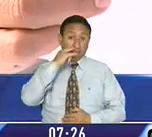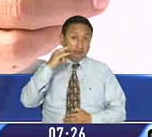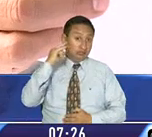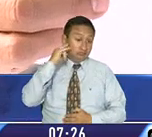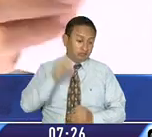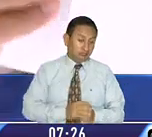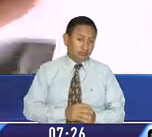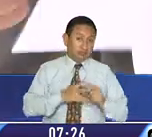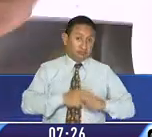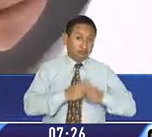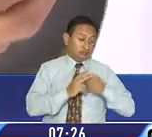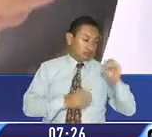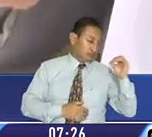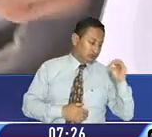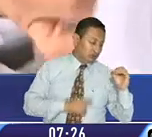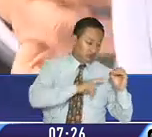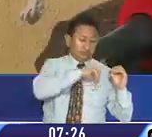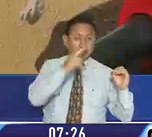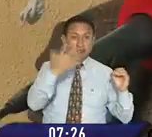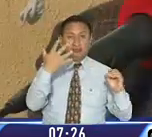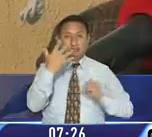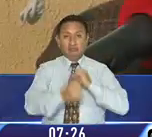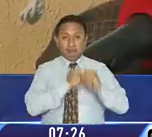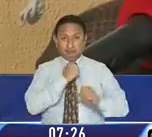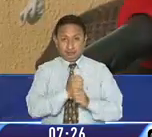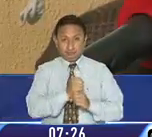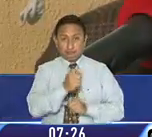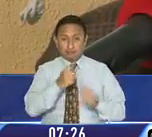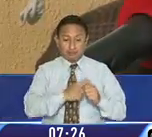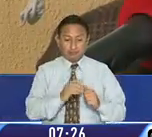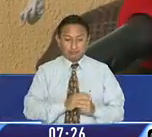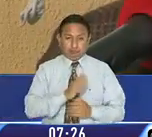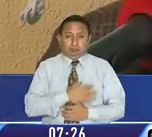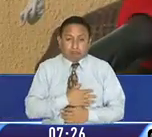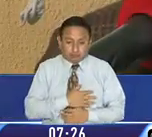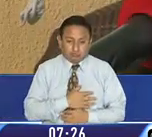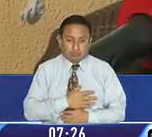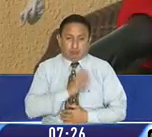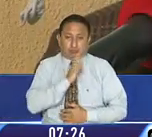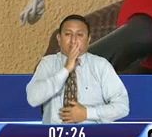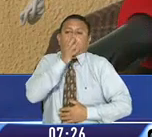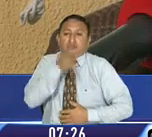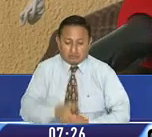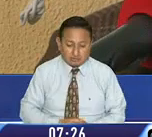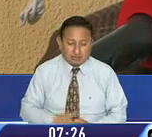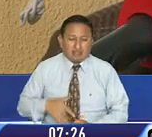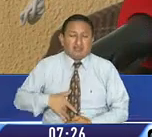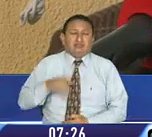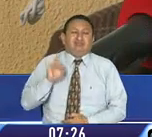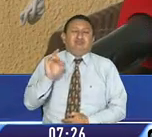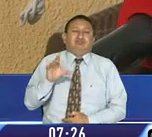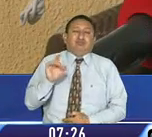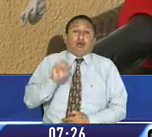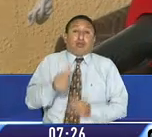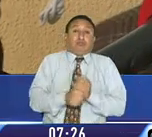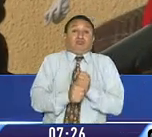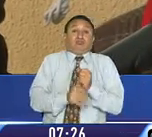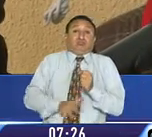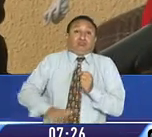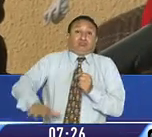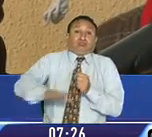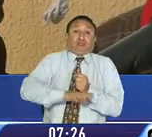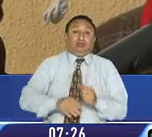de 0 meses a 5 años. Náusea, vómito, dolor abdominal, puede haber diarrea, la